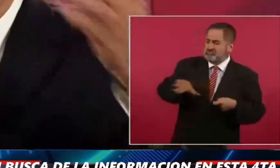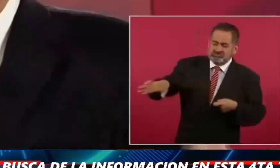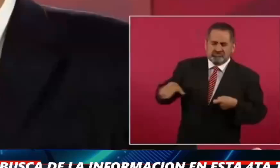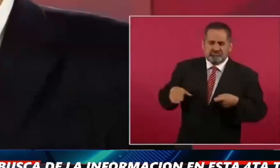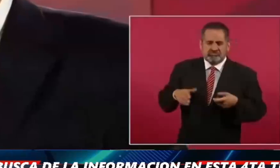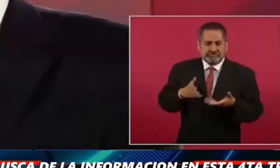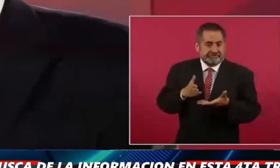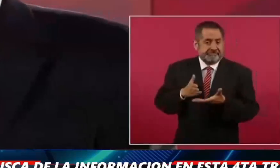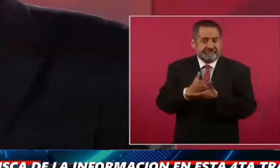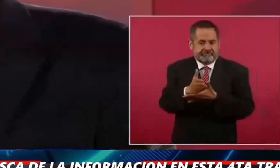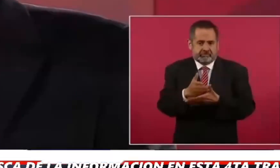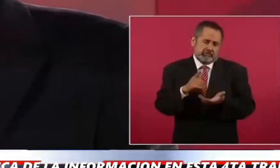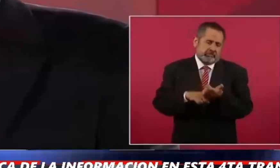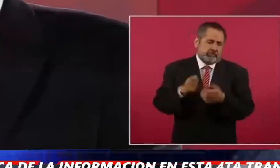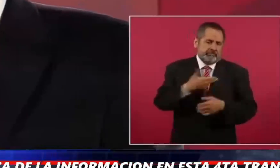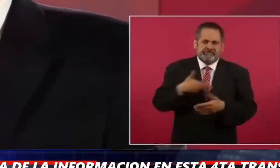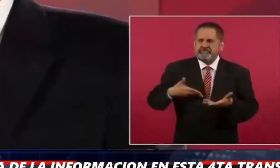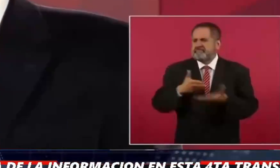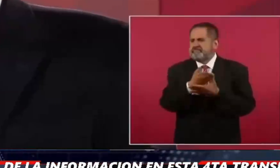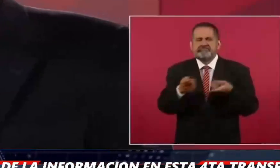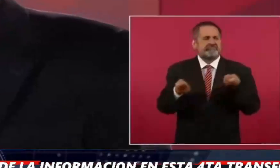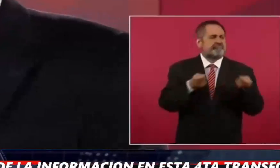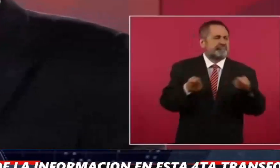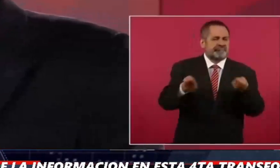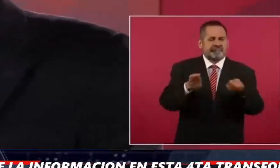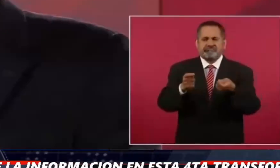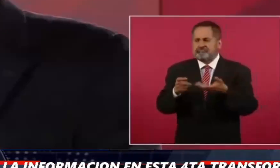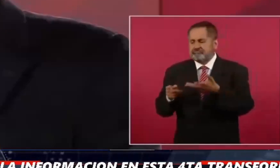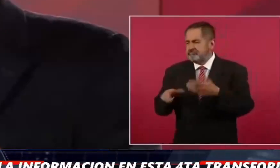de un presidente, aún